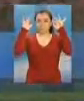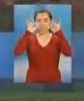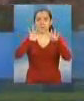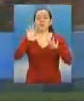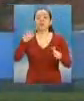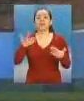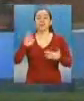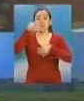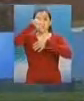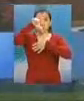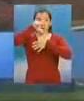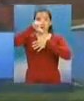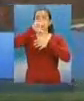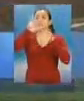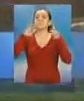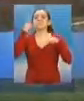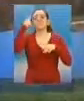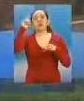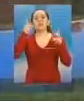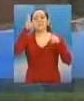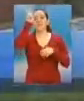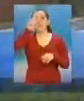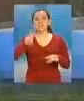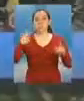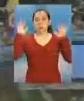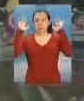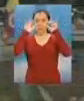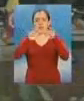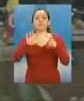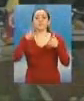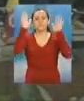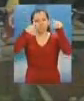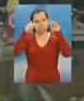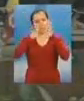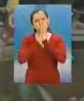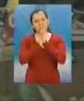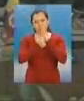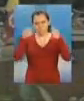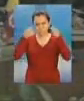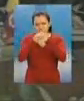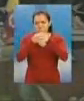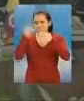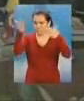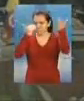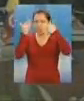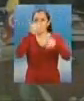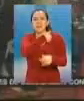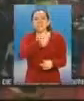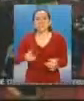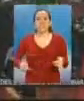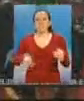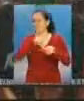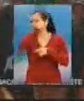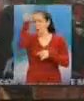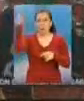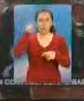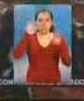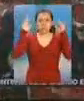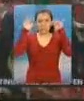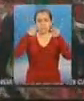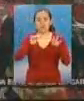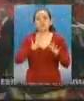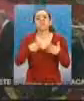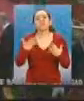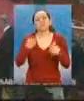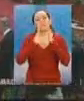CELAC, que se está llevando a cabo en Venezuela, en el que hizo un llamado a consolidar la cooperación regional en cambio climático y lucha